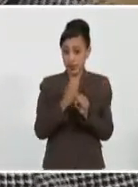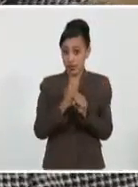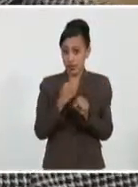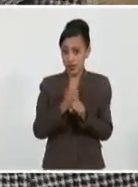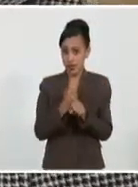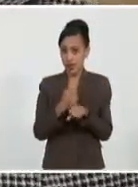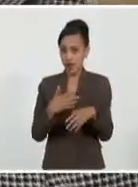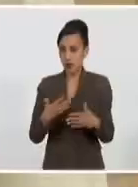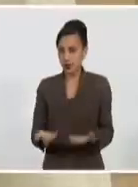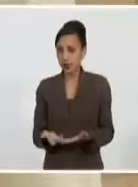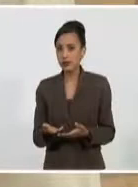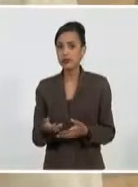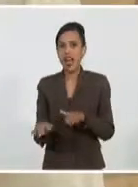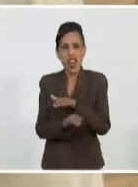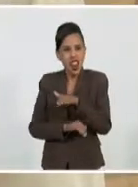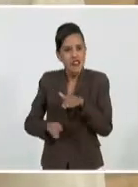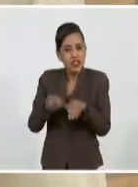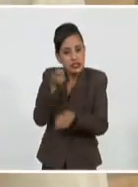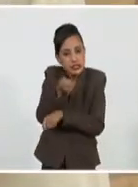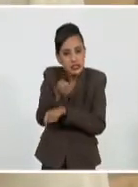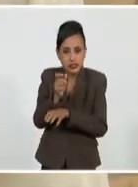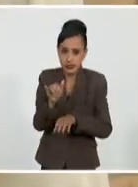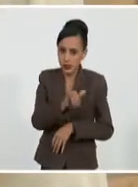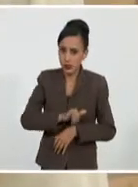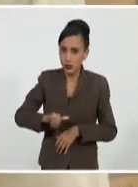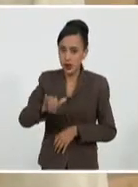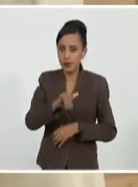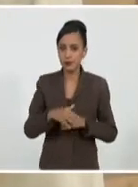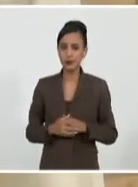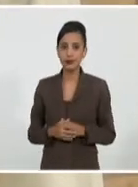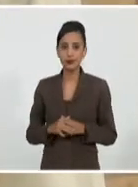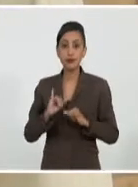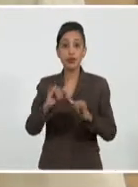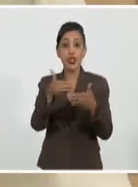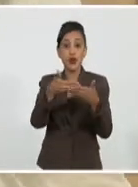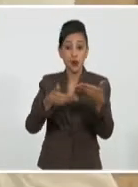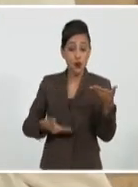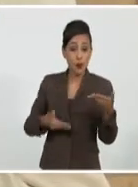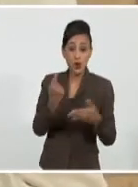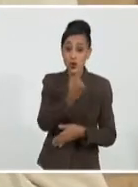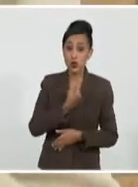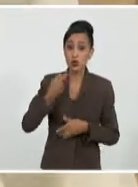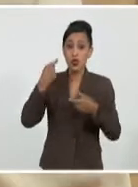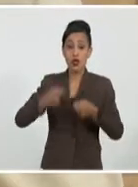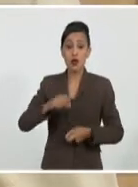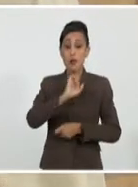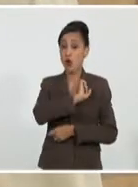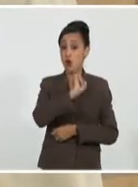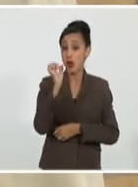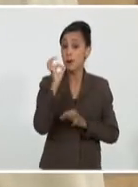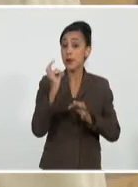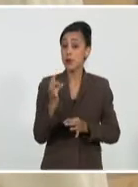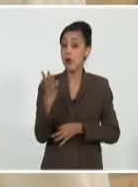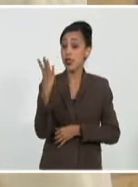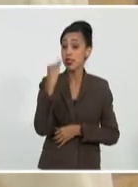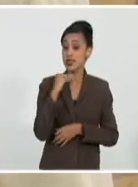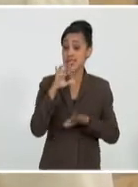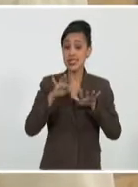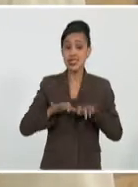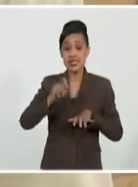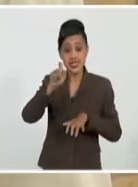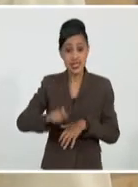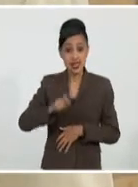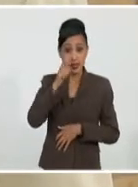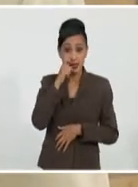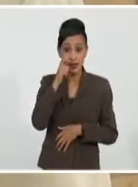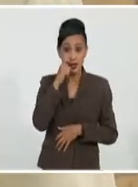ahora llevarlo hasta la base. Es un informe crítico y nosotros tenemos que lograr, como decía el secretario del partido, hay que lograr